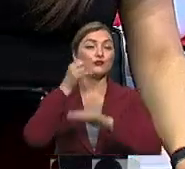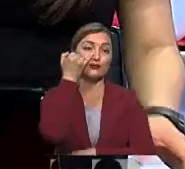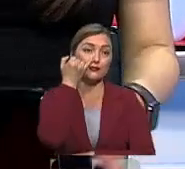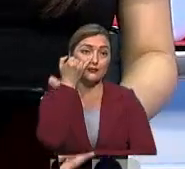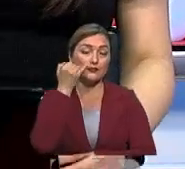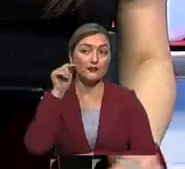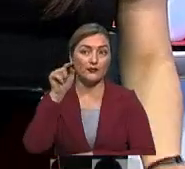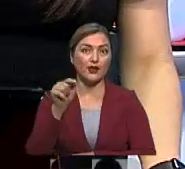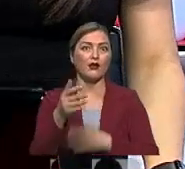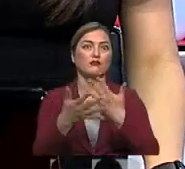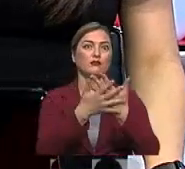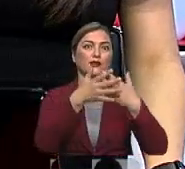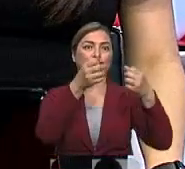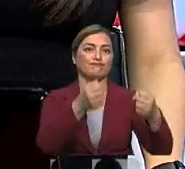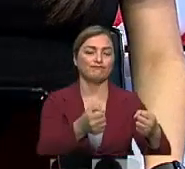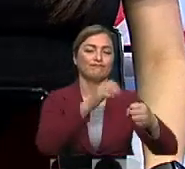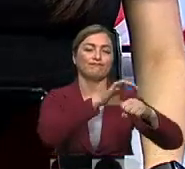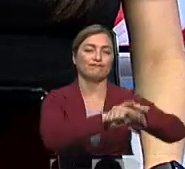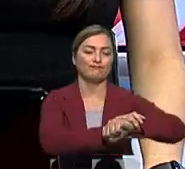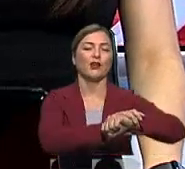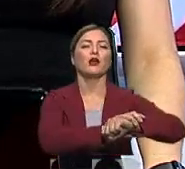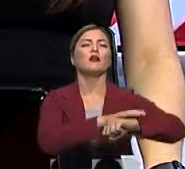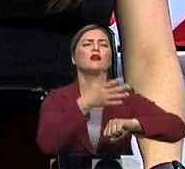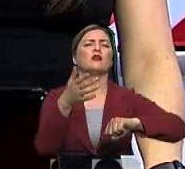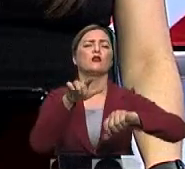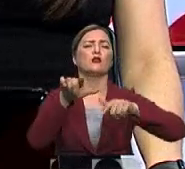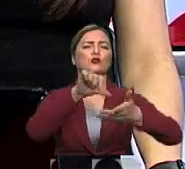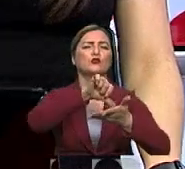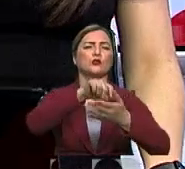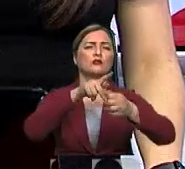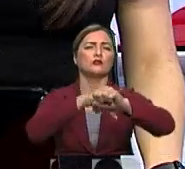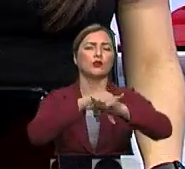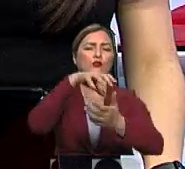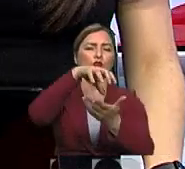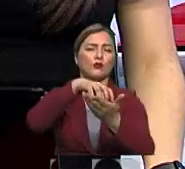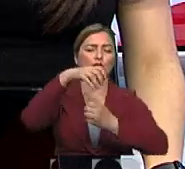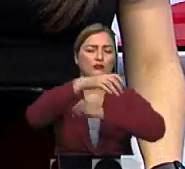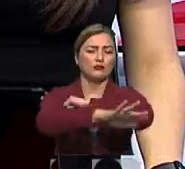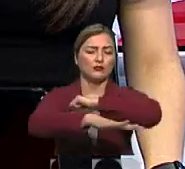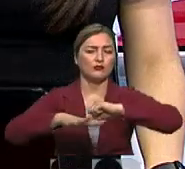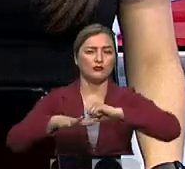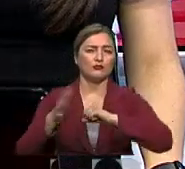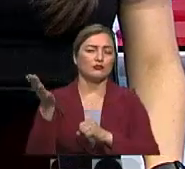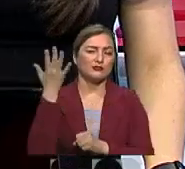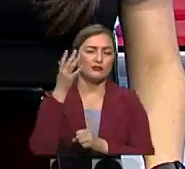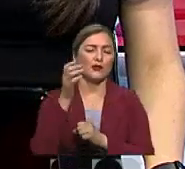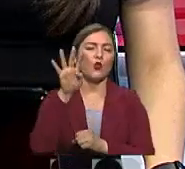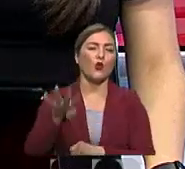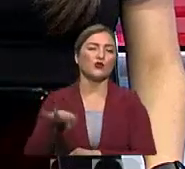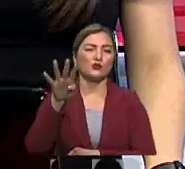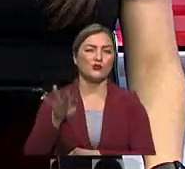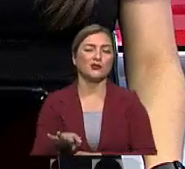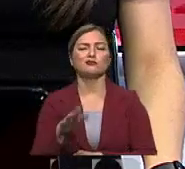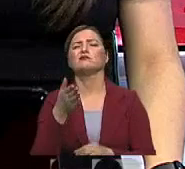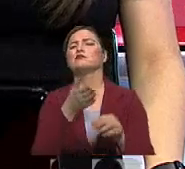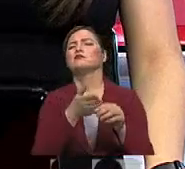libertad. Vargas permanecía detenido en el centro carcelario de la ciudad de Macas, provincia de Morona, Santiago, desde hace 4 meses por